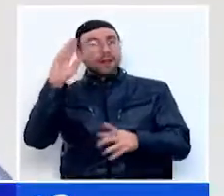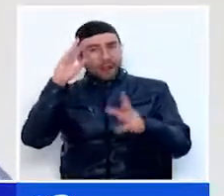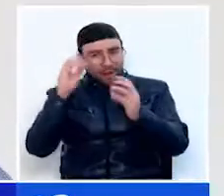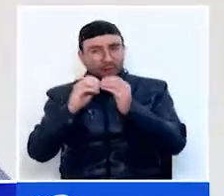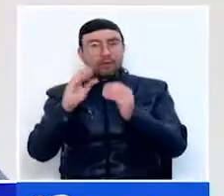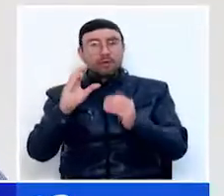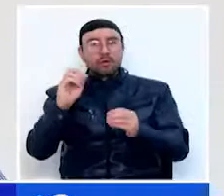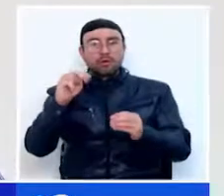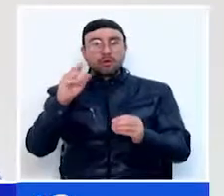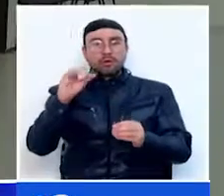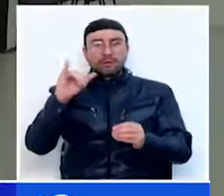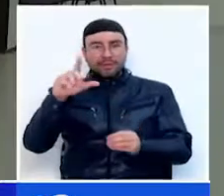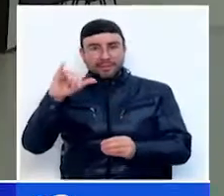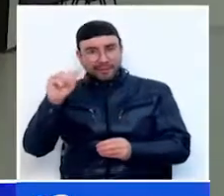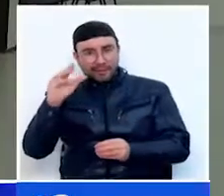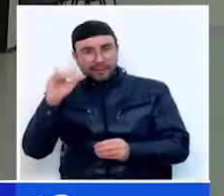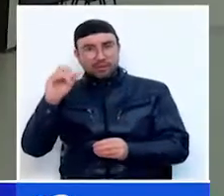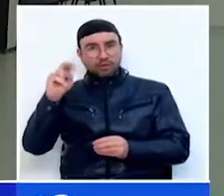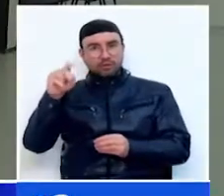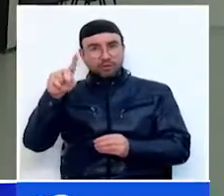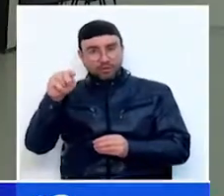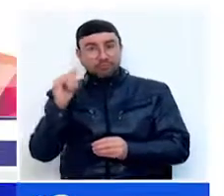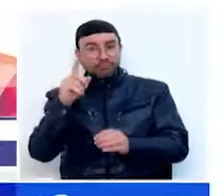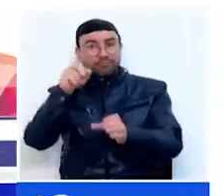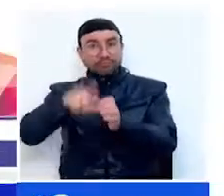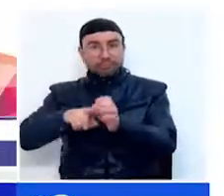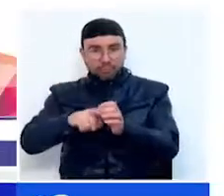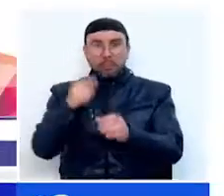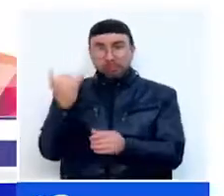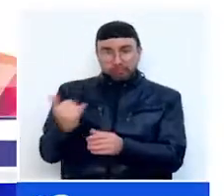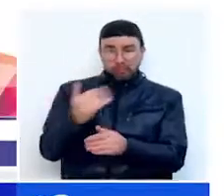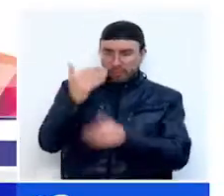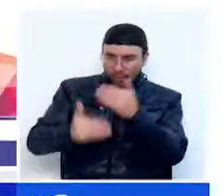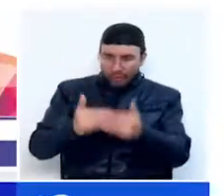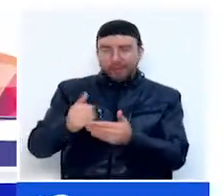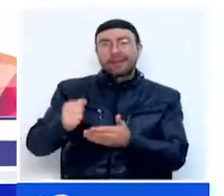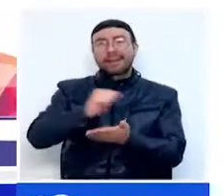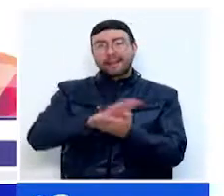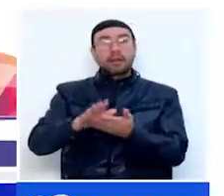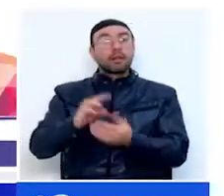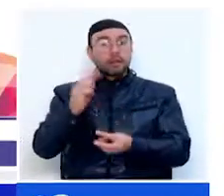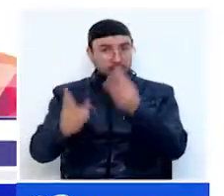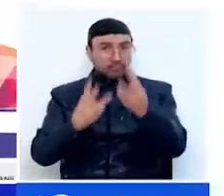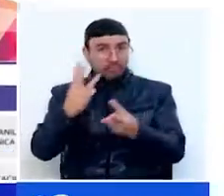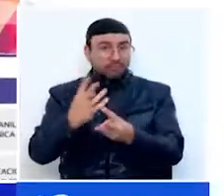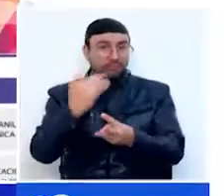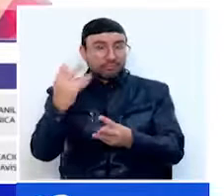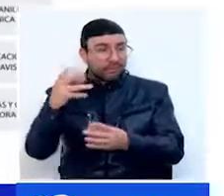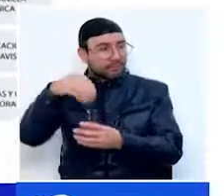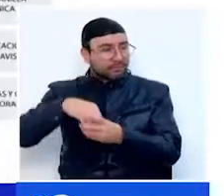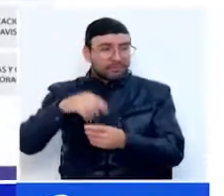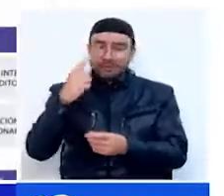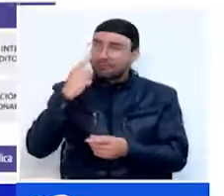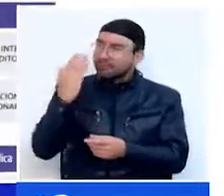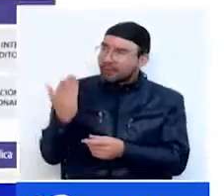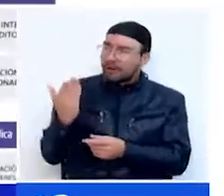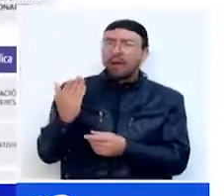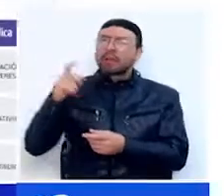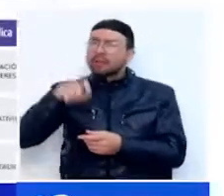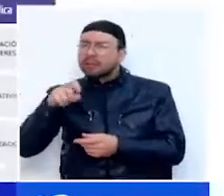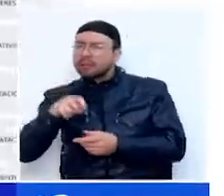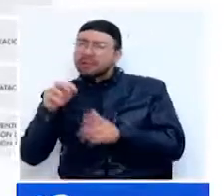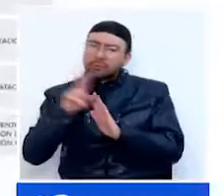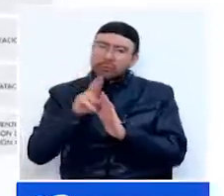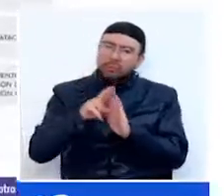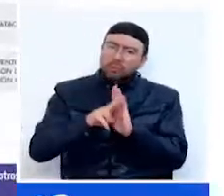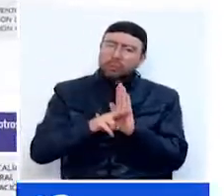les acabé de mencionar. El proceso es totalmente gratuito y la invitación es a visitar la página web de la Personería de Armenia, verificar los requisitos